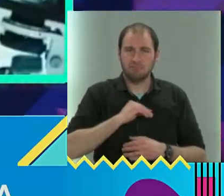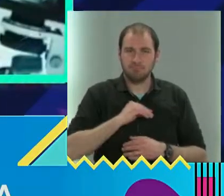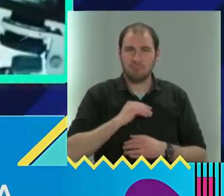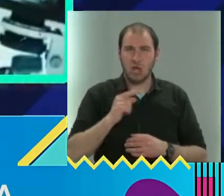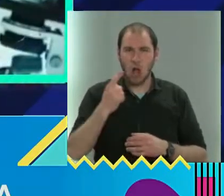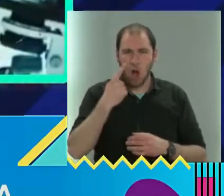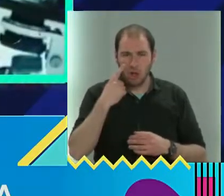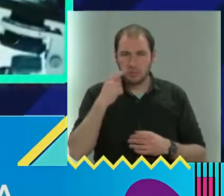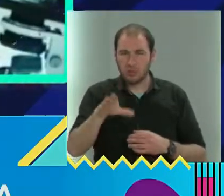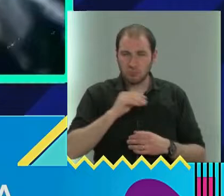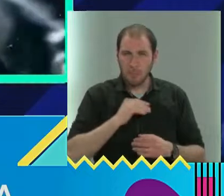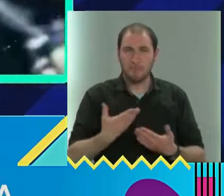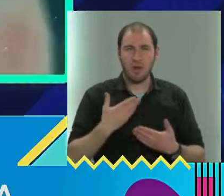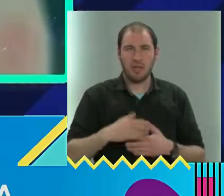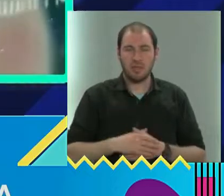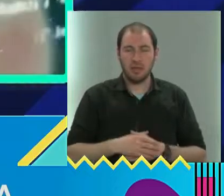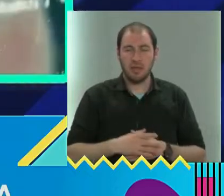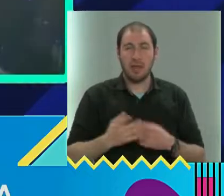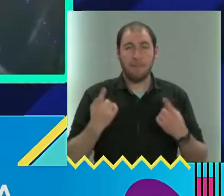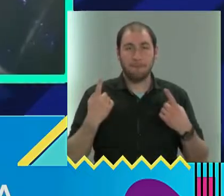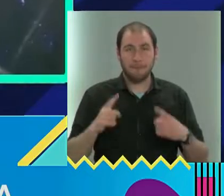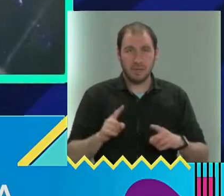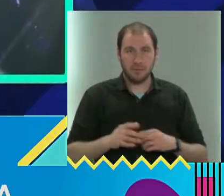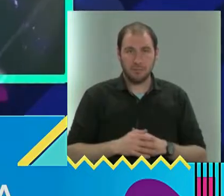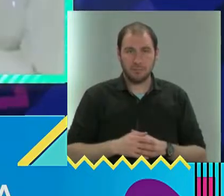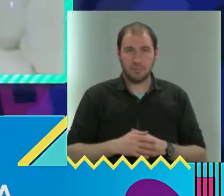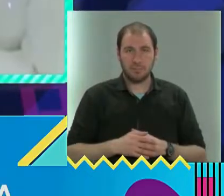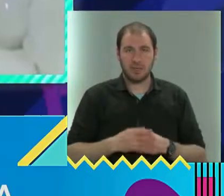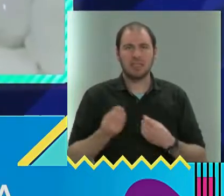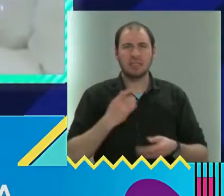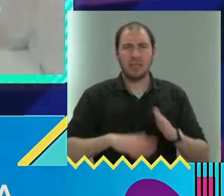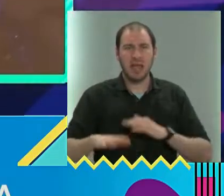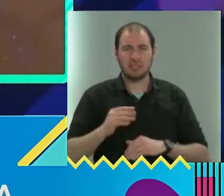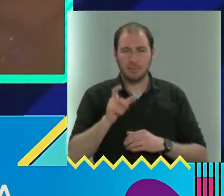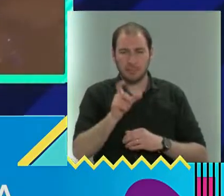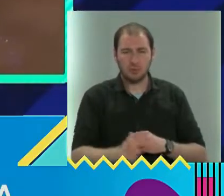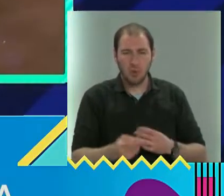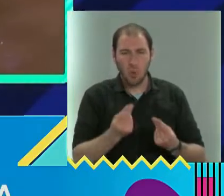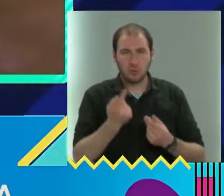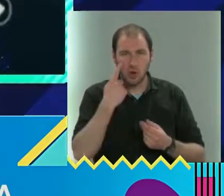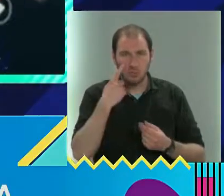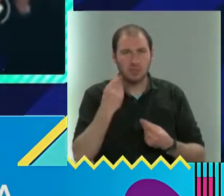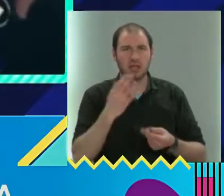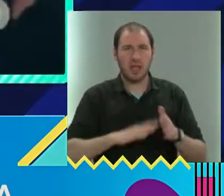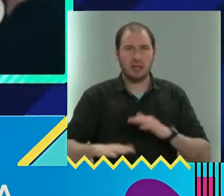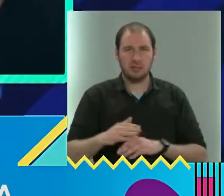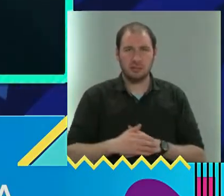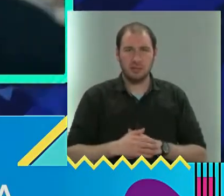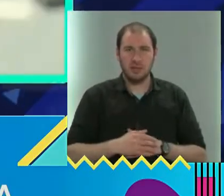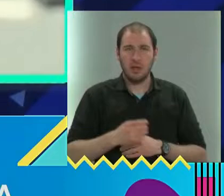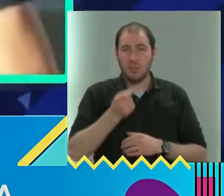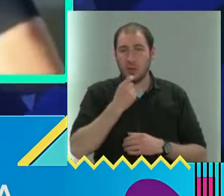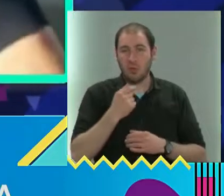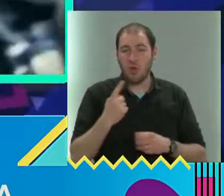de determinado conocimiento. Ahora bien, ¿qué es lo que va a hacer el usuario de ese conocimiento si no tiene